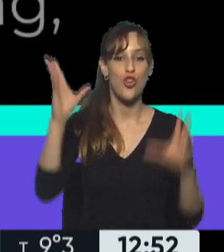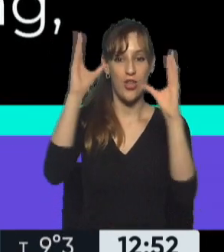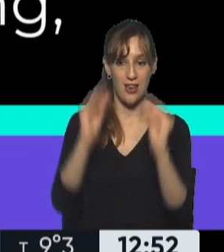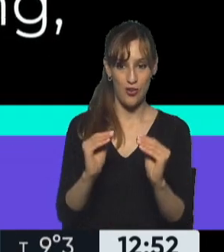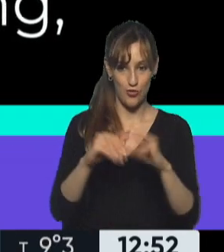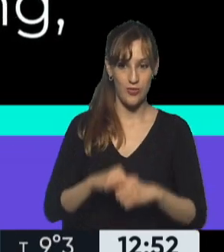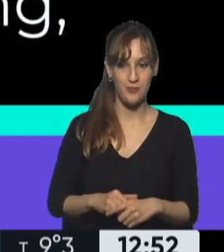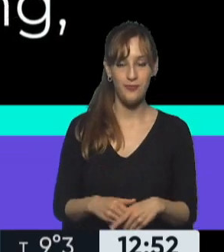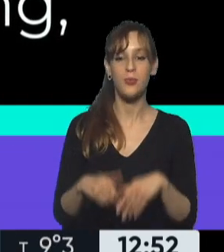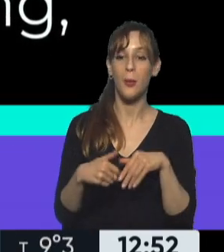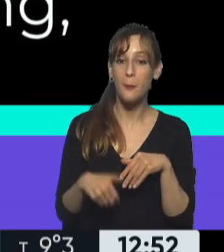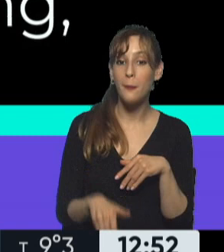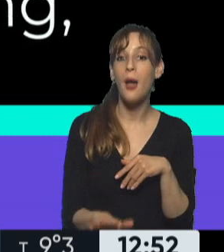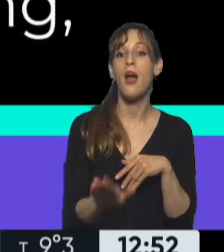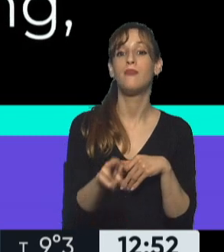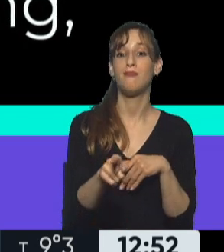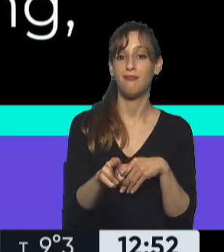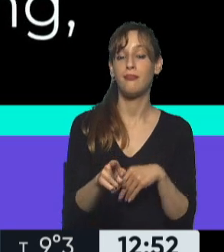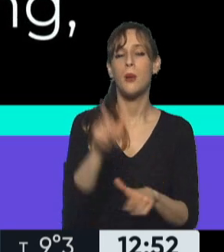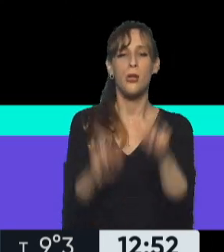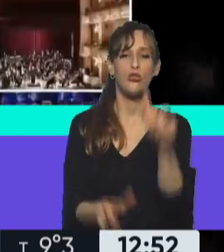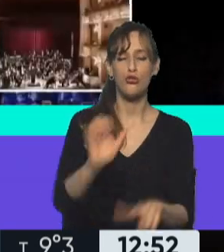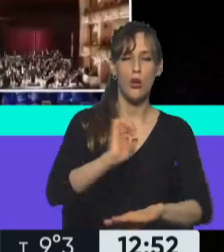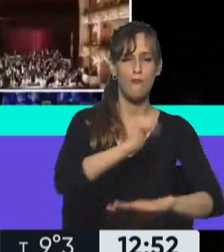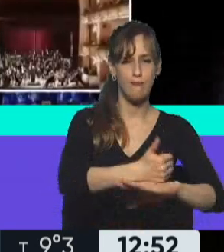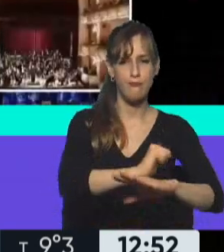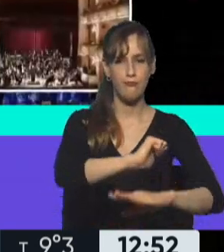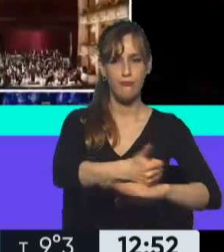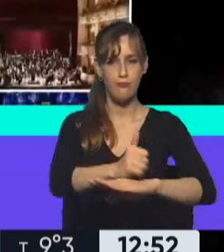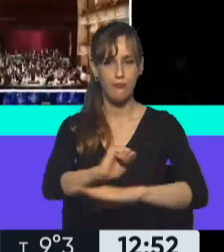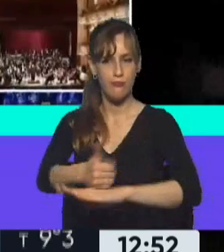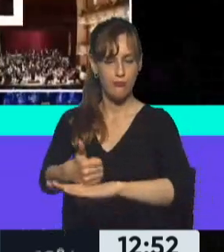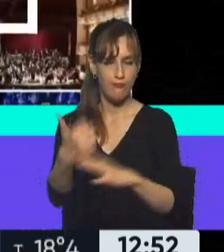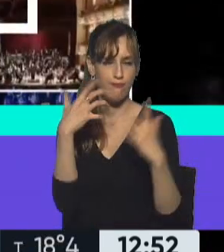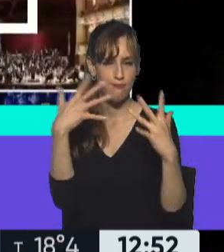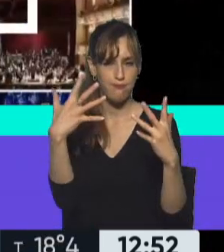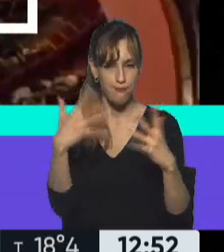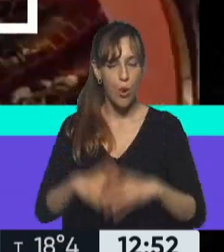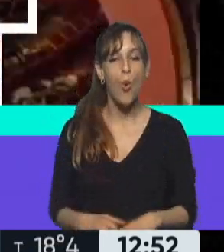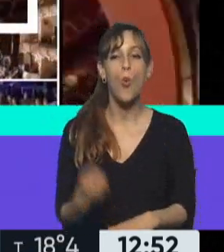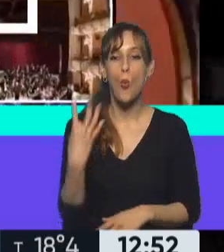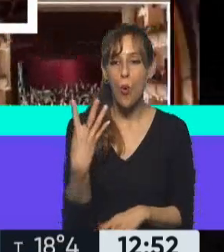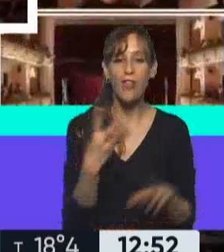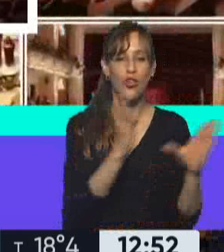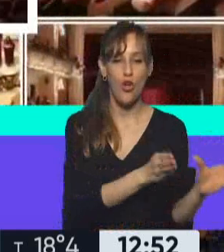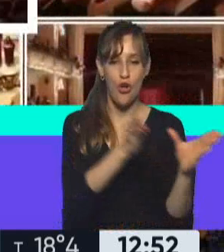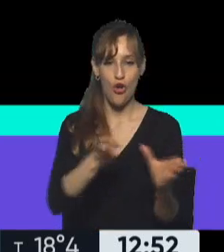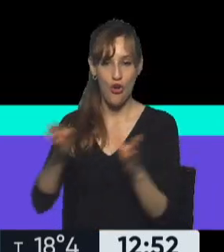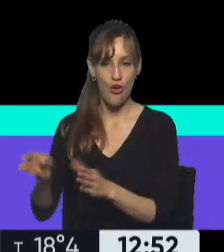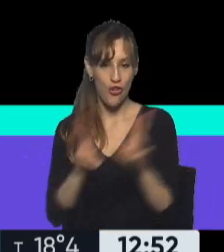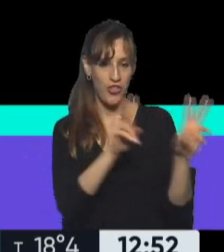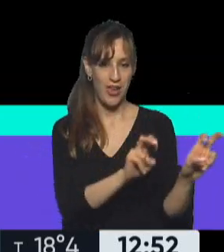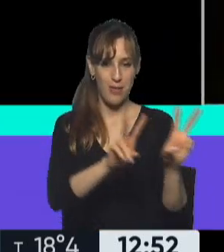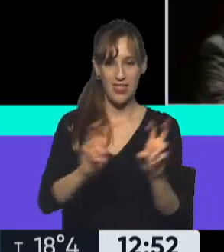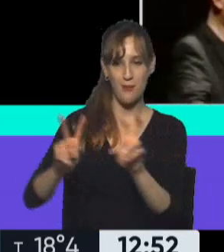acto contará con la presencia de figuras destacadas cuatro bloques temáticos y también se va a